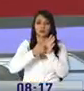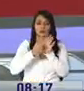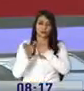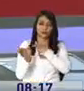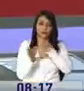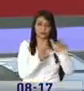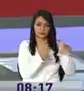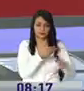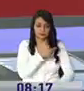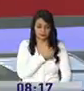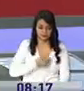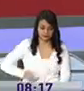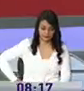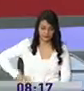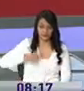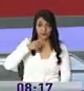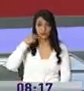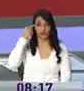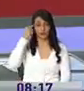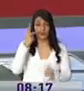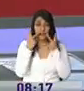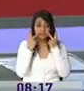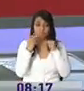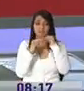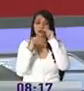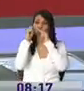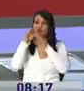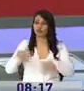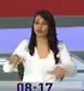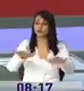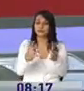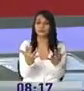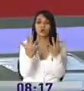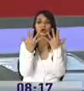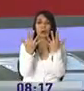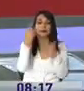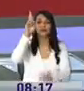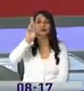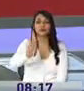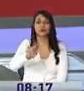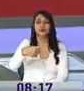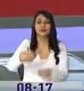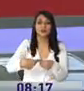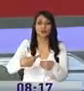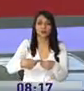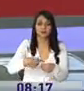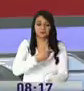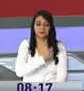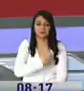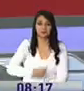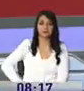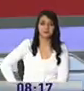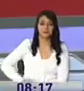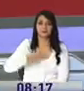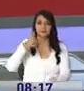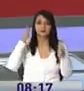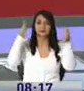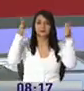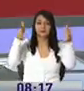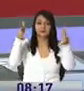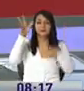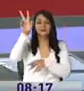Correa constató El Avance de la construcción de obras en el sur de la Ciudad el mandatario habló sobre educación y